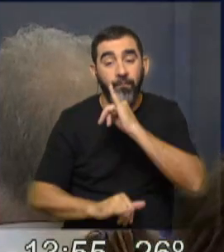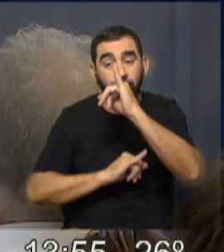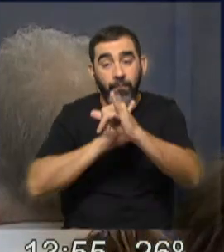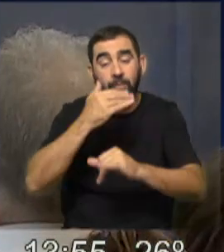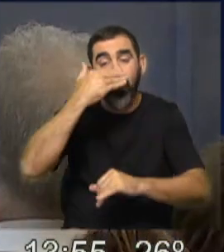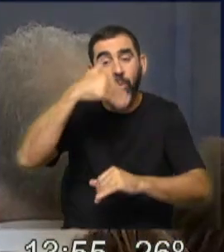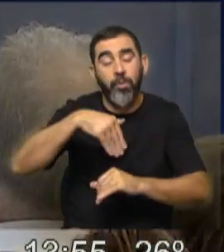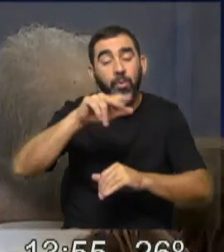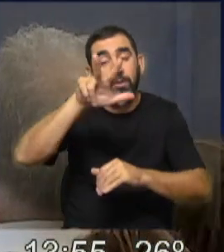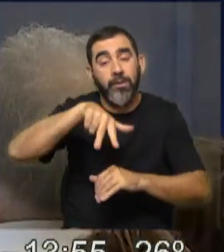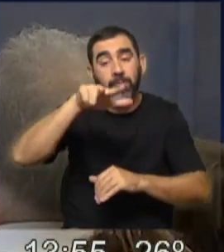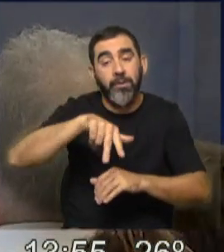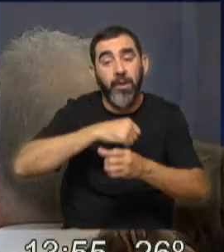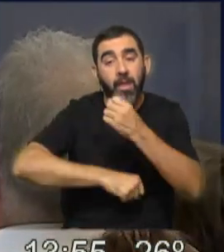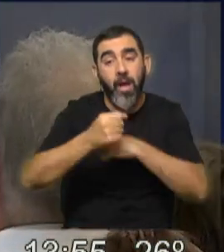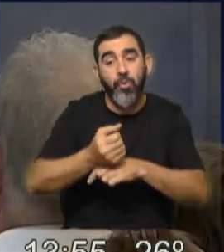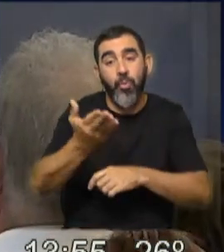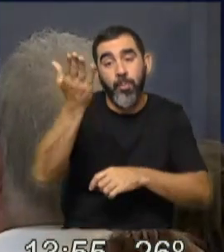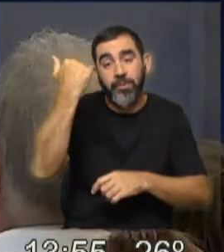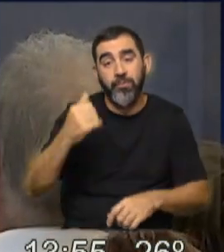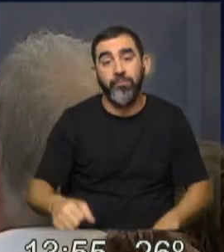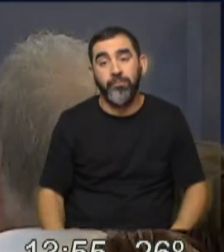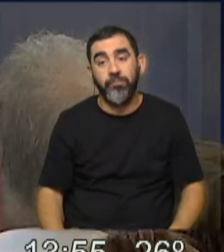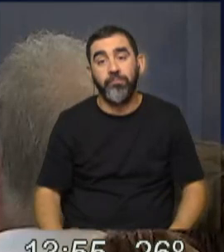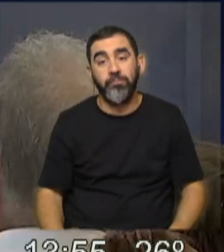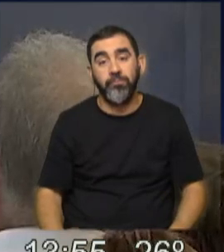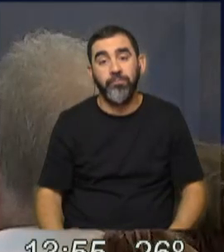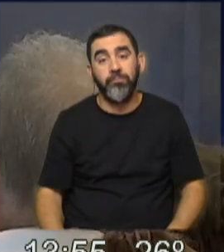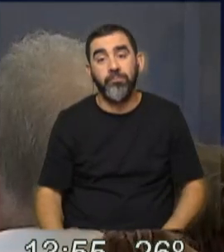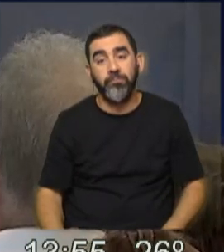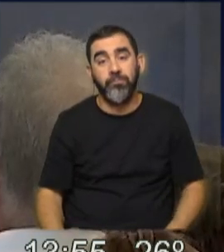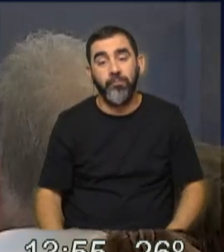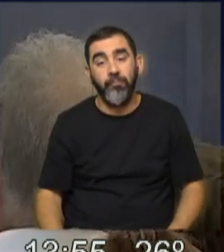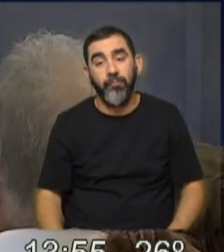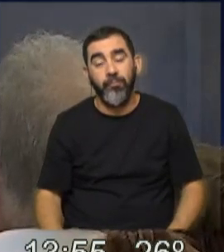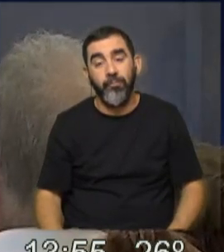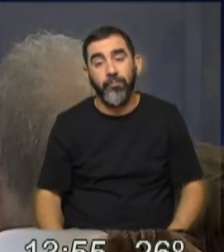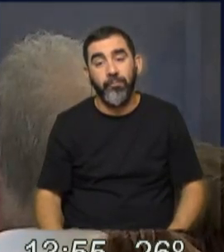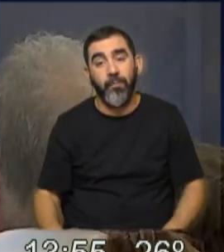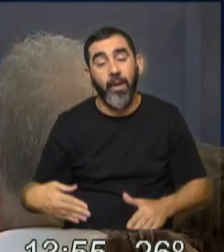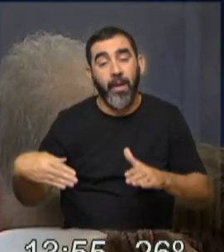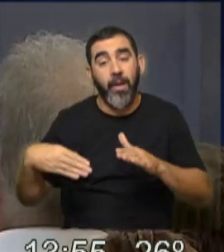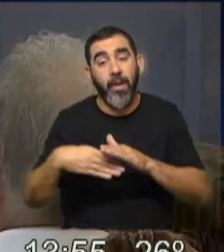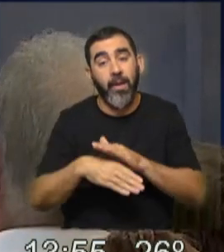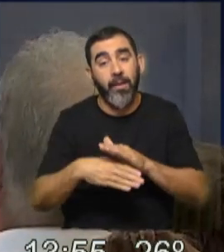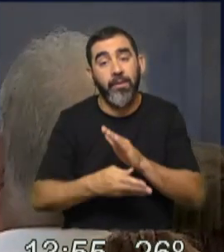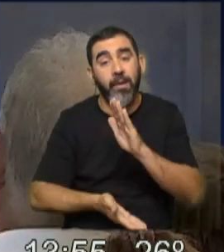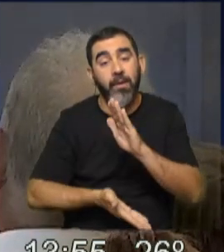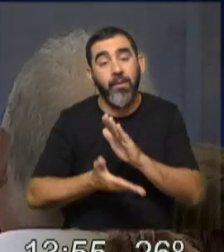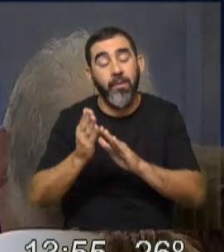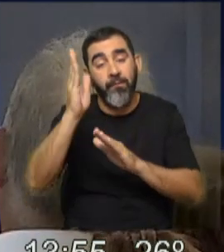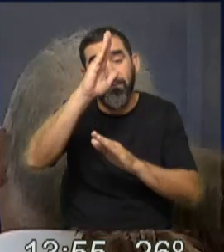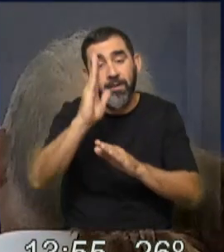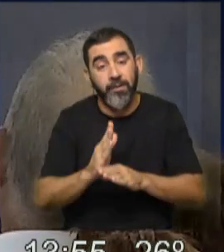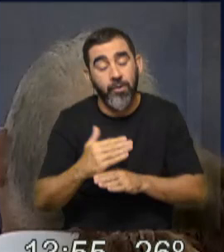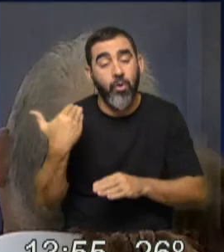el último trimestre del año pasado. En tanto, ingresaron más que nada seguido de